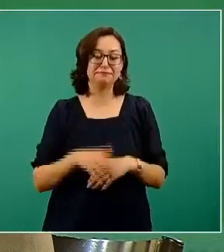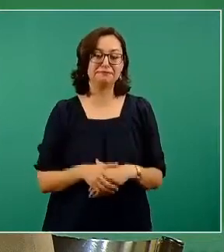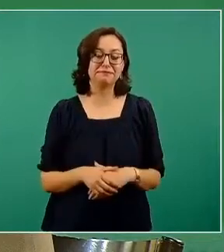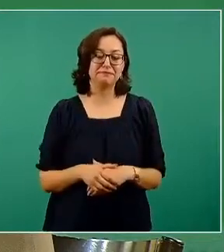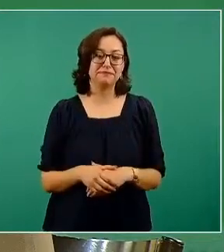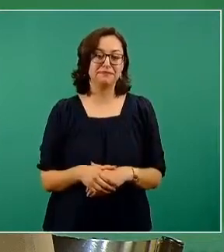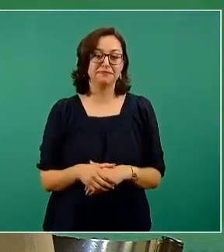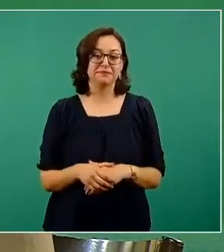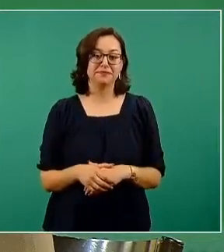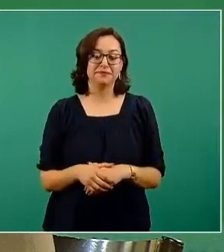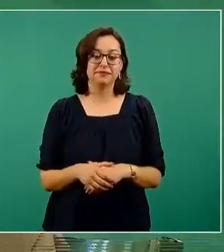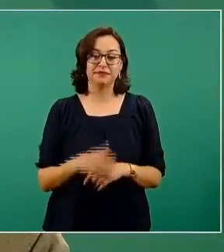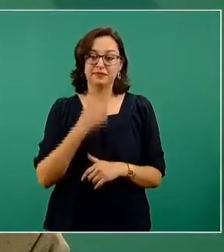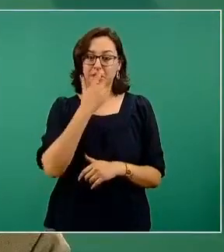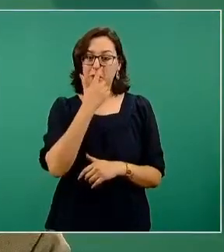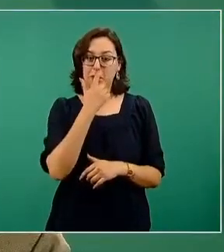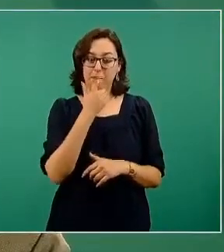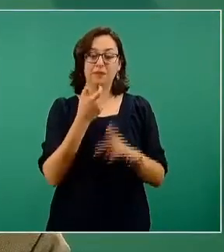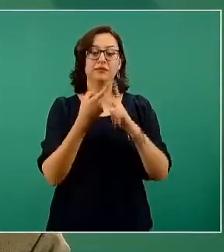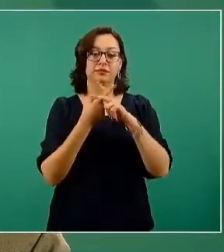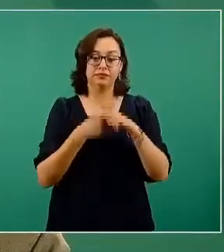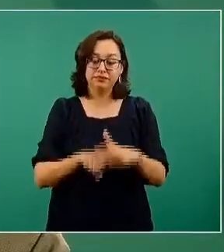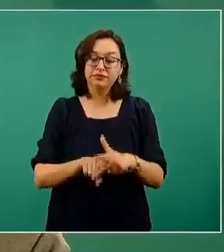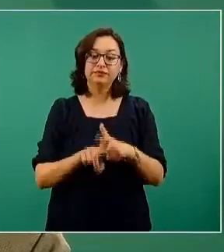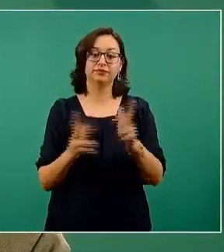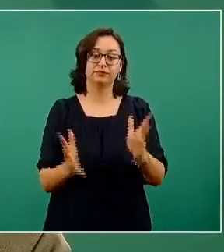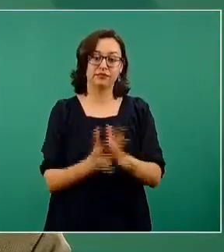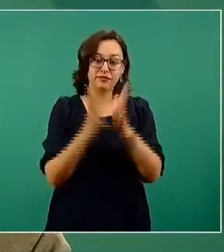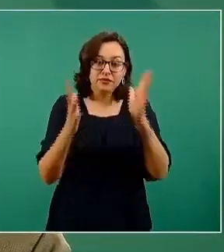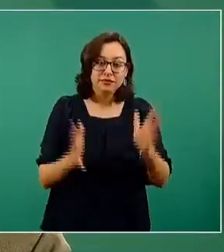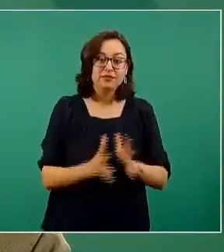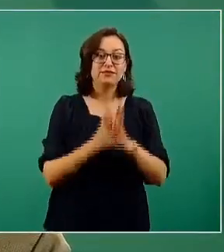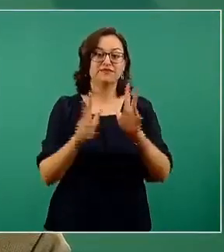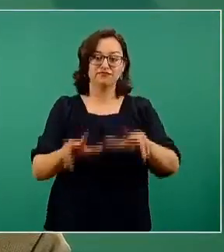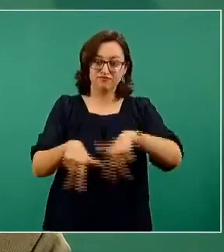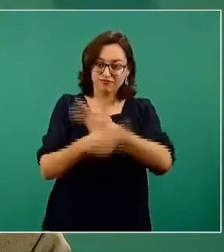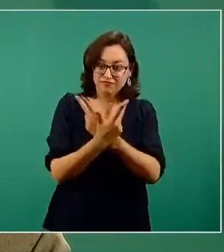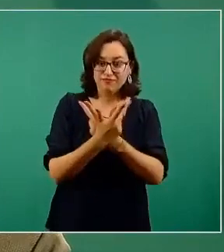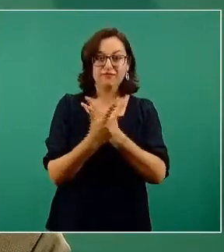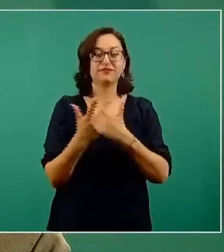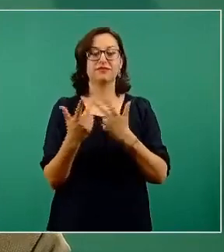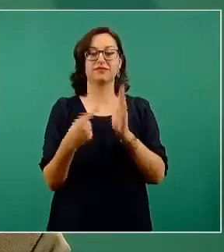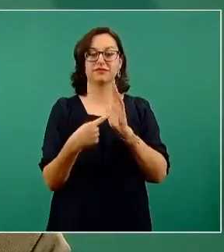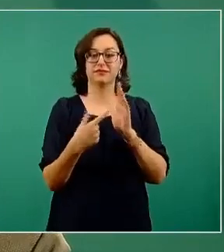con muchos deseos también ya de por lo menos empezar las participaciones virtuales,